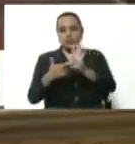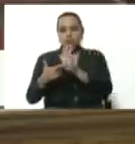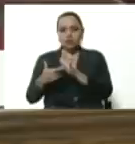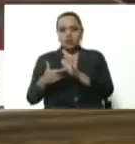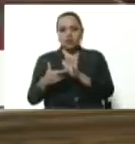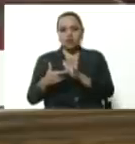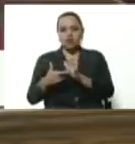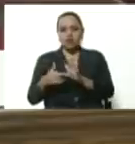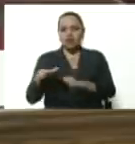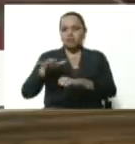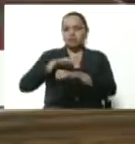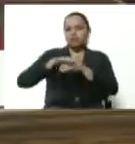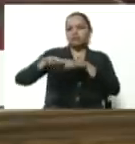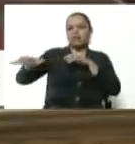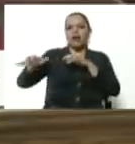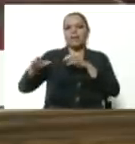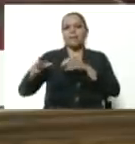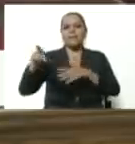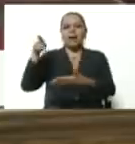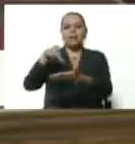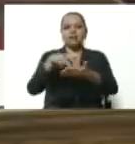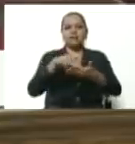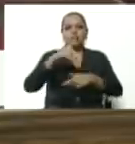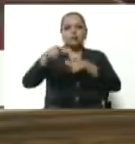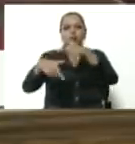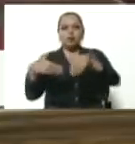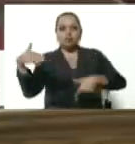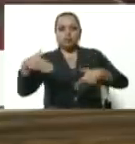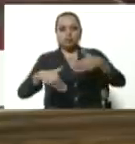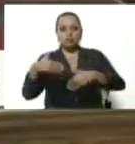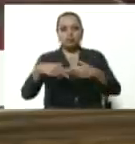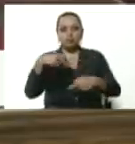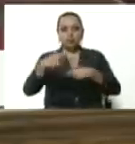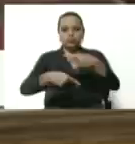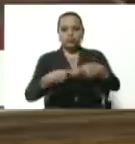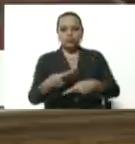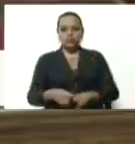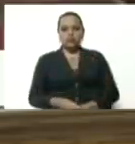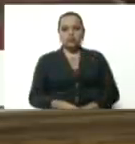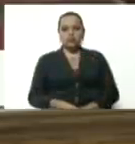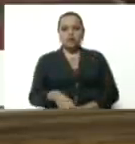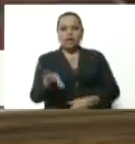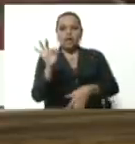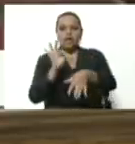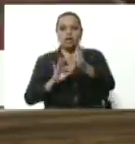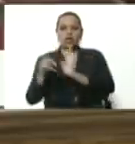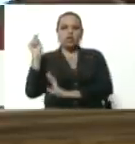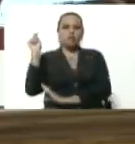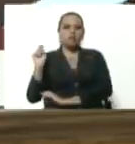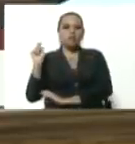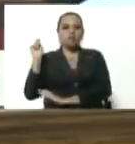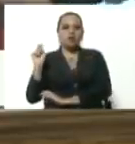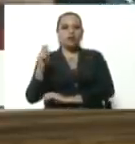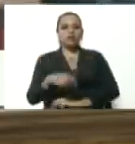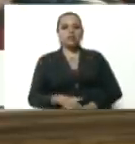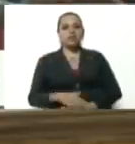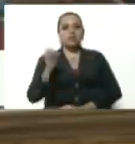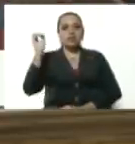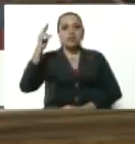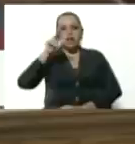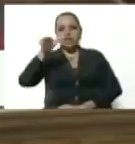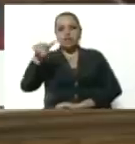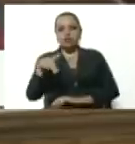masiva participación en el venidero proceso electoral para elegir diputadas y diputados a la